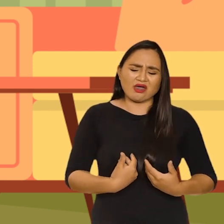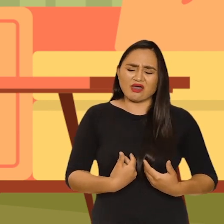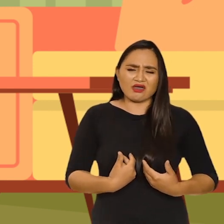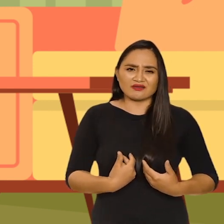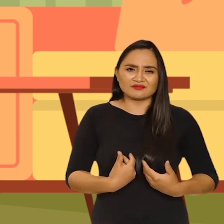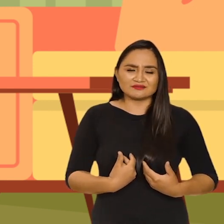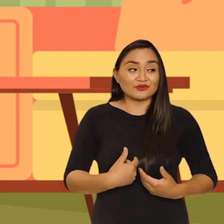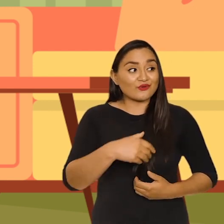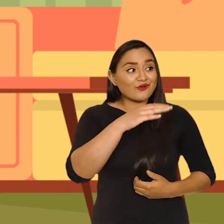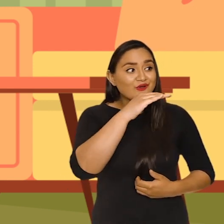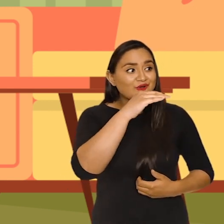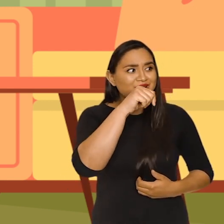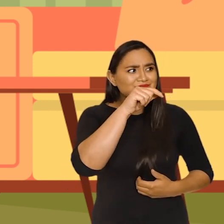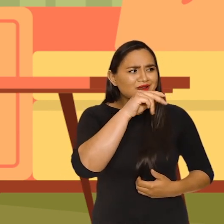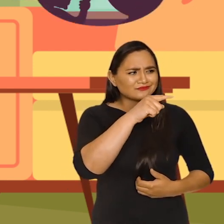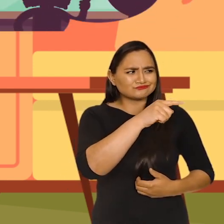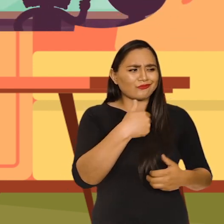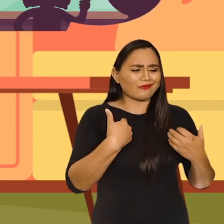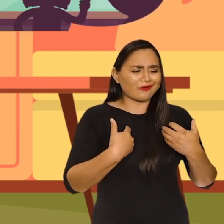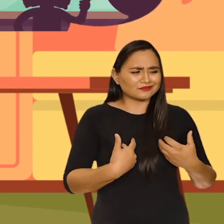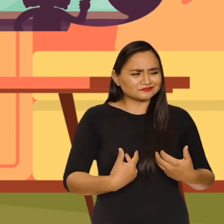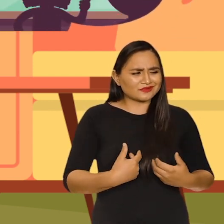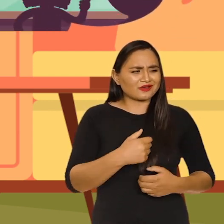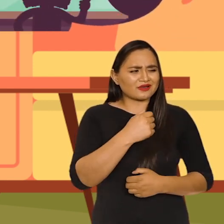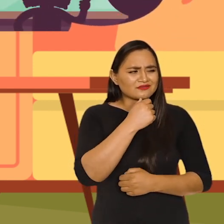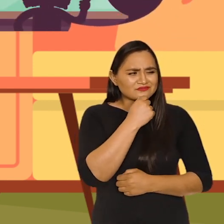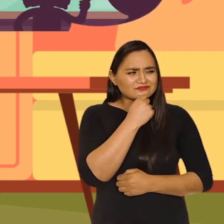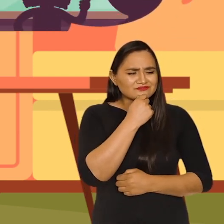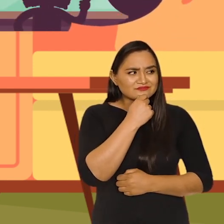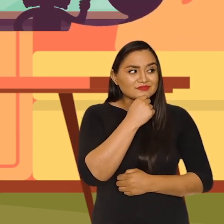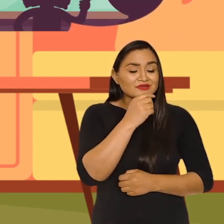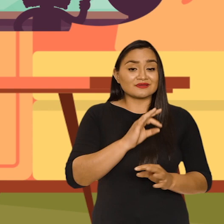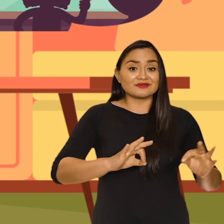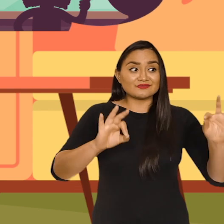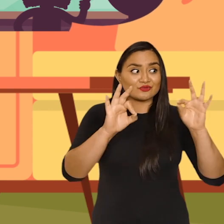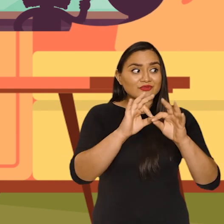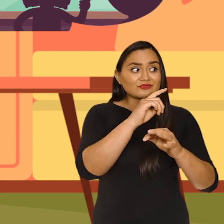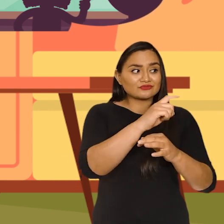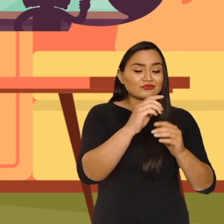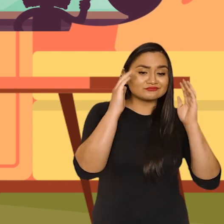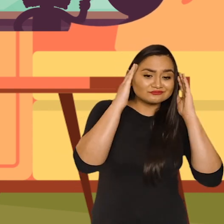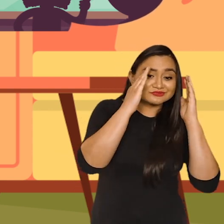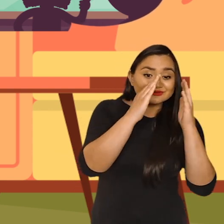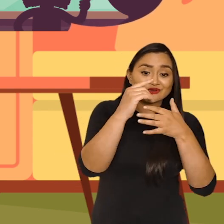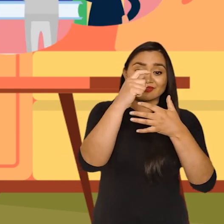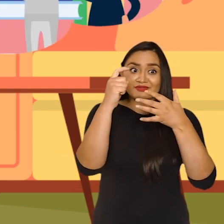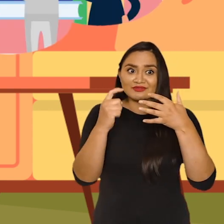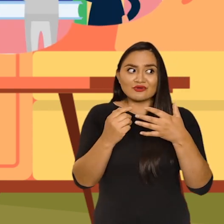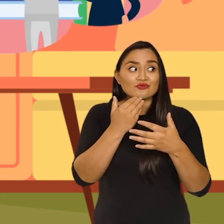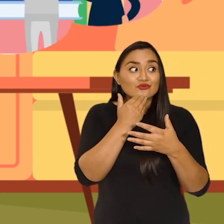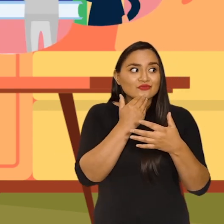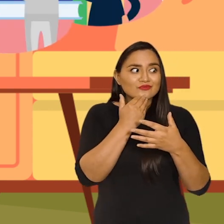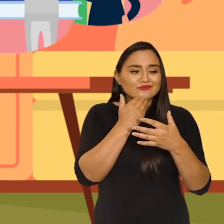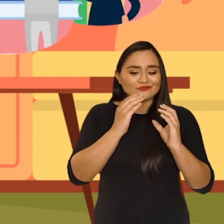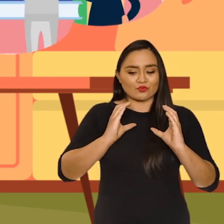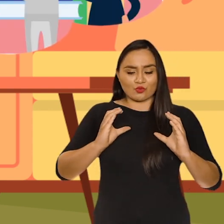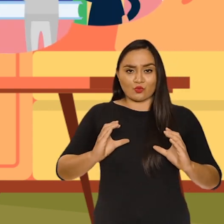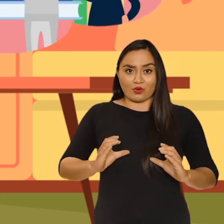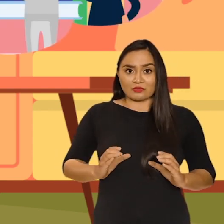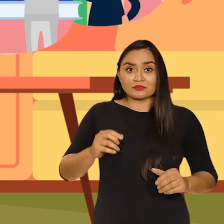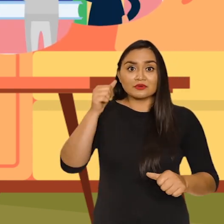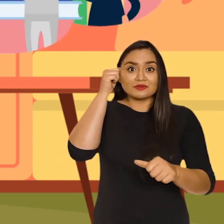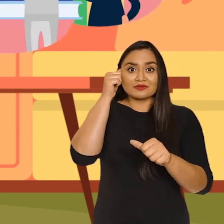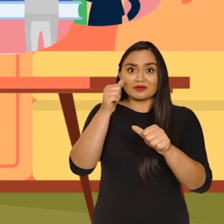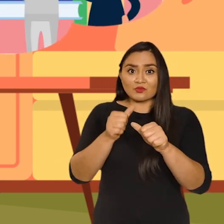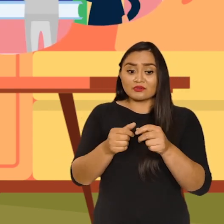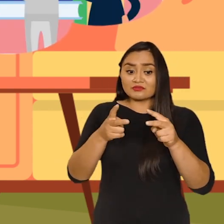cansada. Hola, María. Se te oye cansada. Es bueno que escuches las necesidades, en este caso, de tu cuerpo.